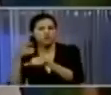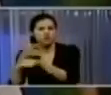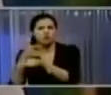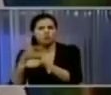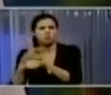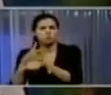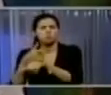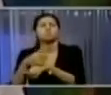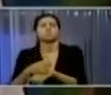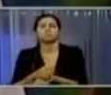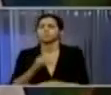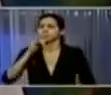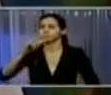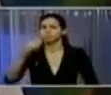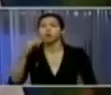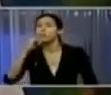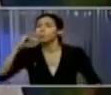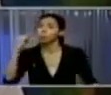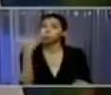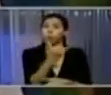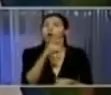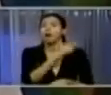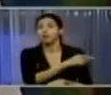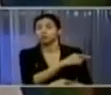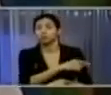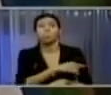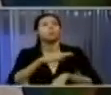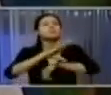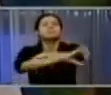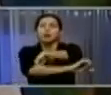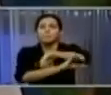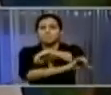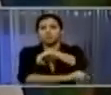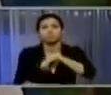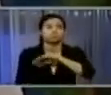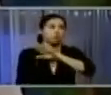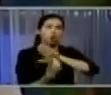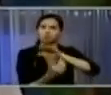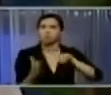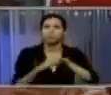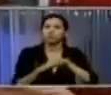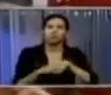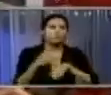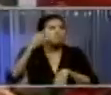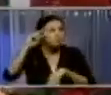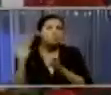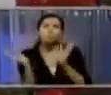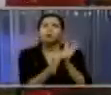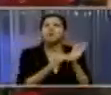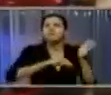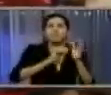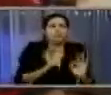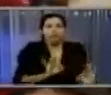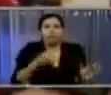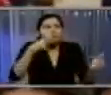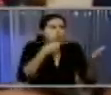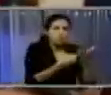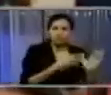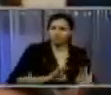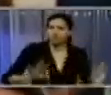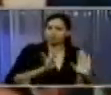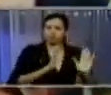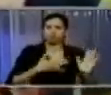popular y meten una demanda por fraude, daños y perjuicios para ir con acciones penales, administrativas y